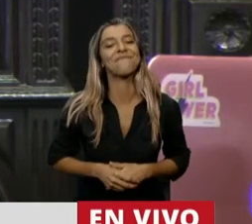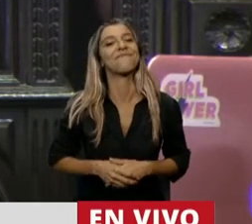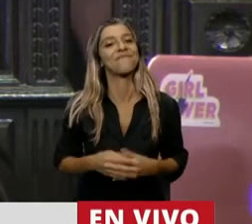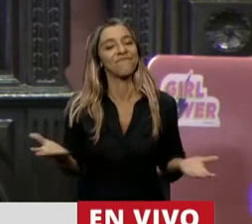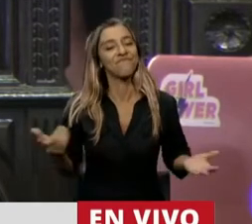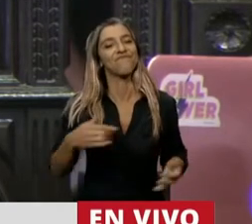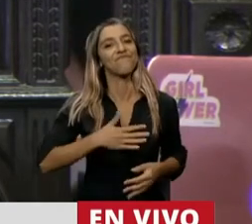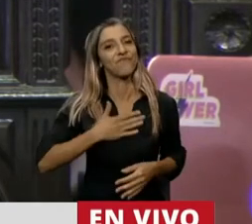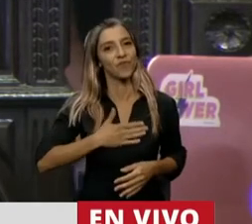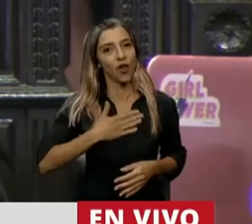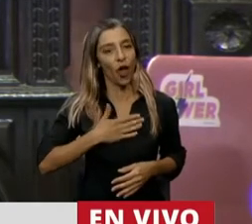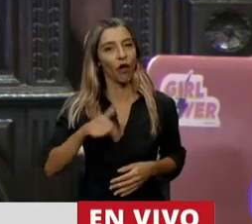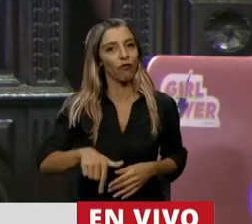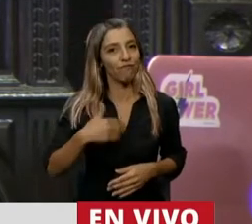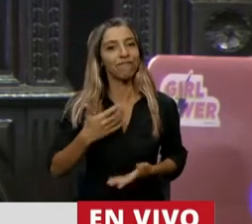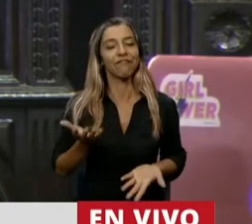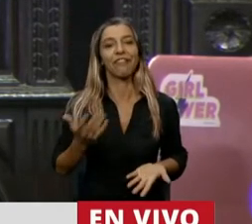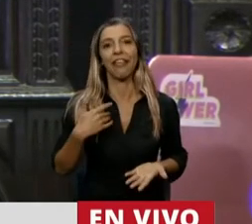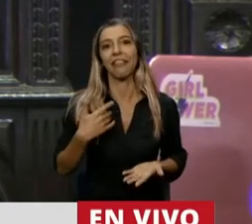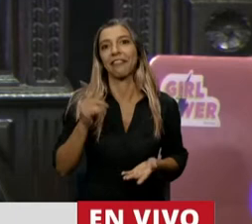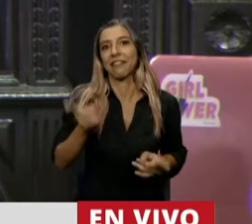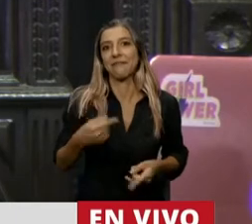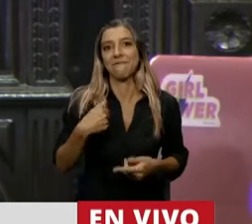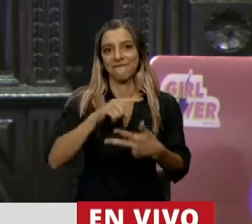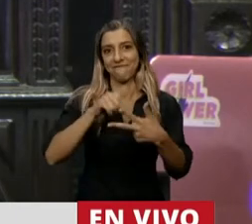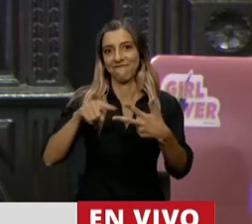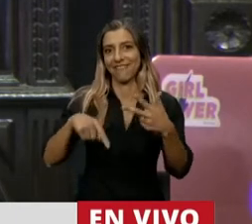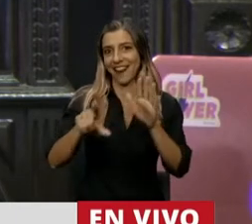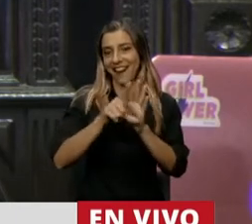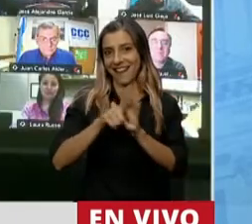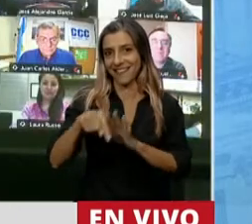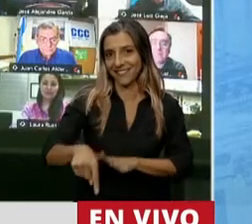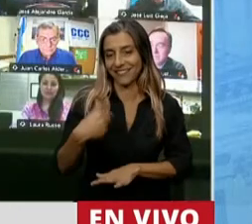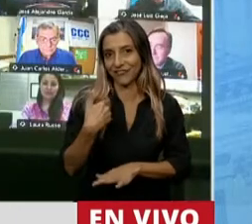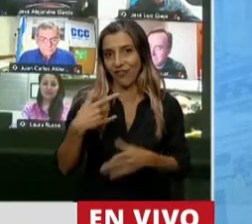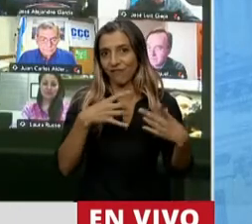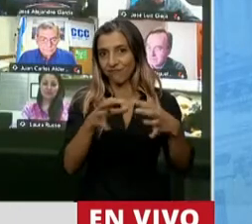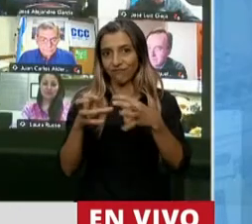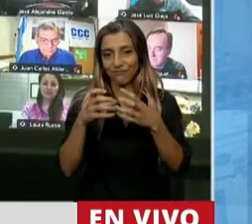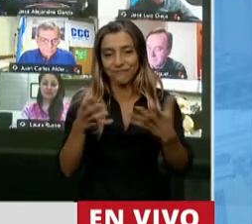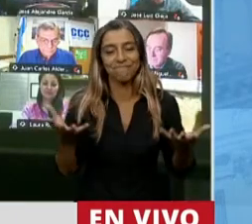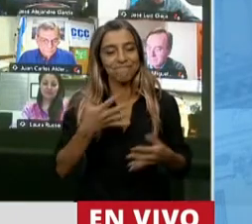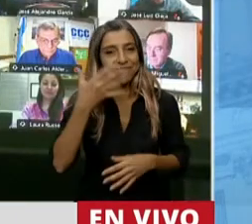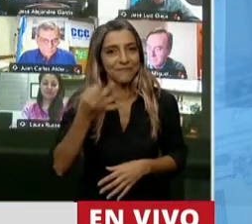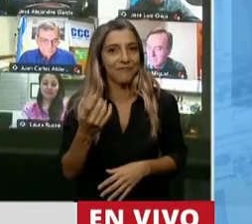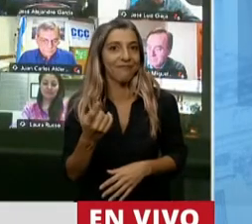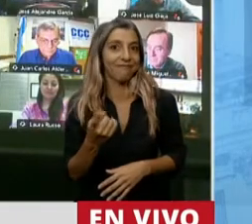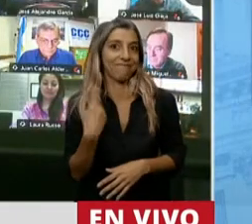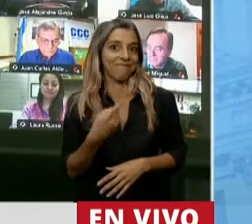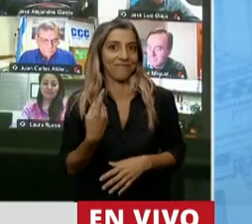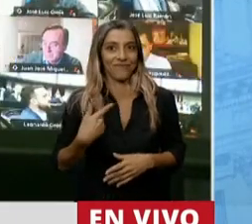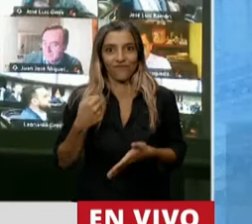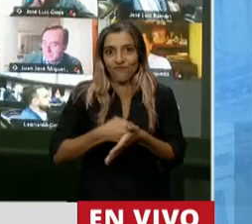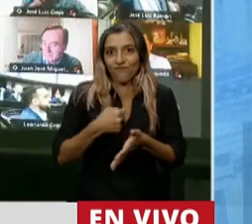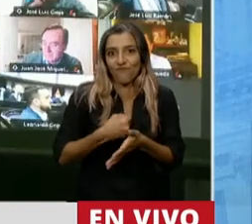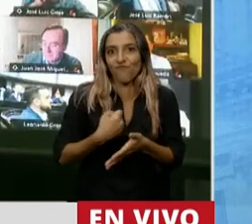Celebrarlo tratando estas tres leyes no podría, para una militante como somos